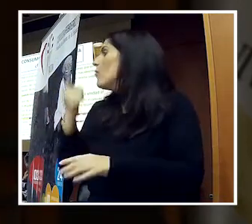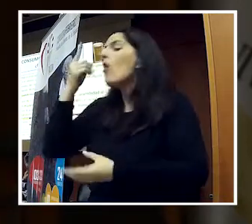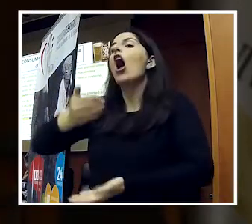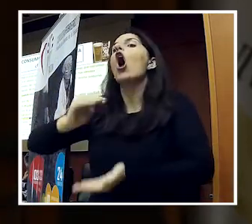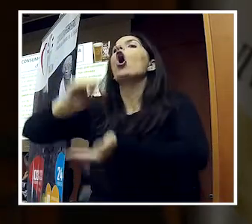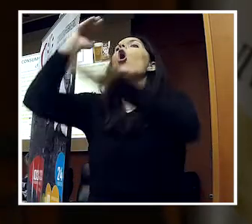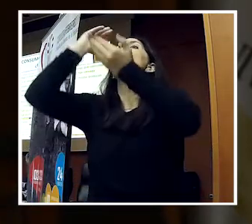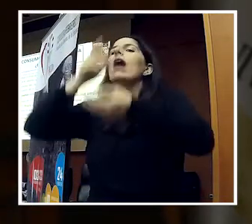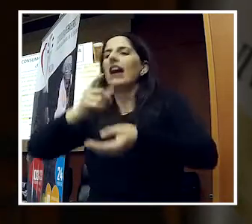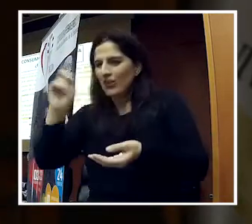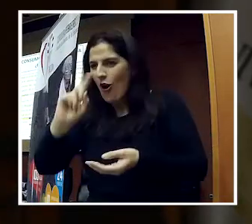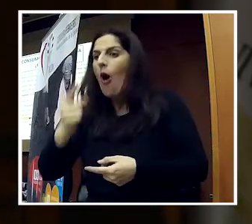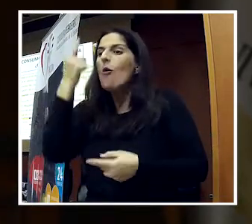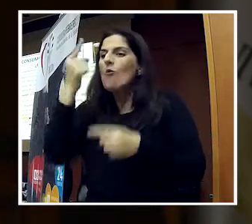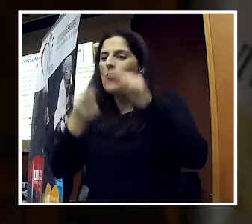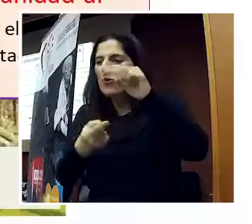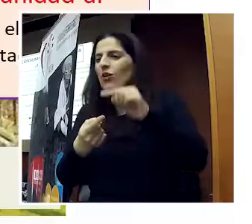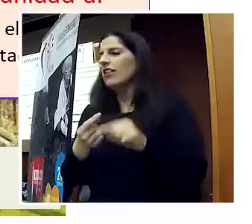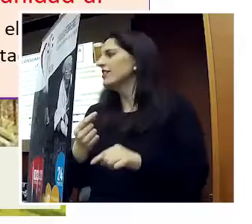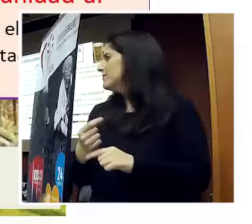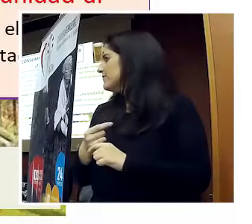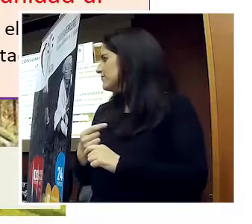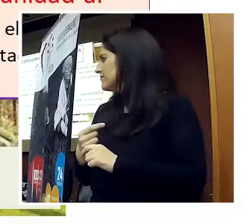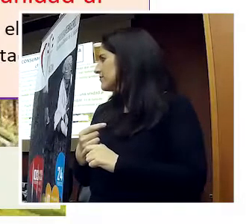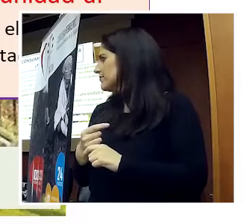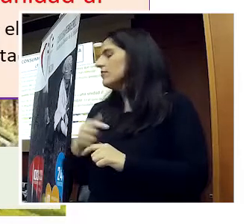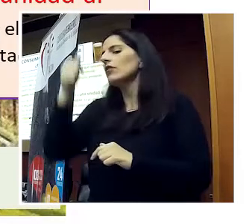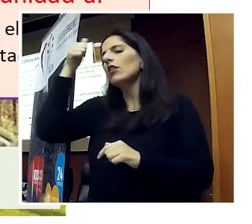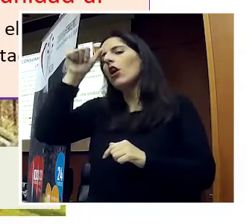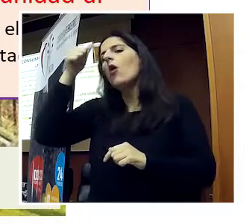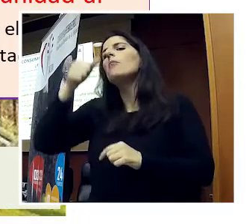una unidad al día en mujeres o 2 unidades de